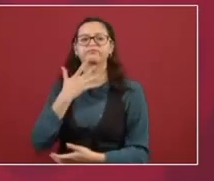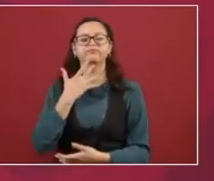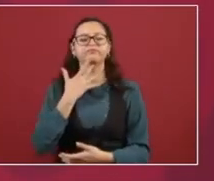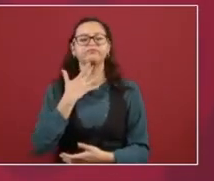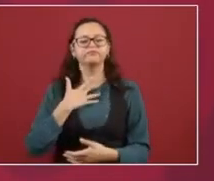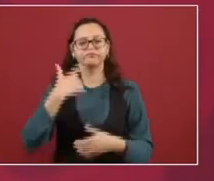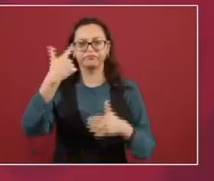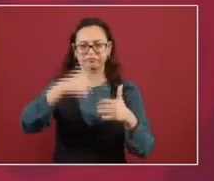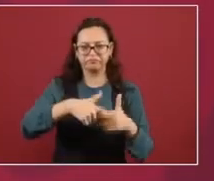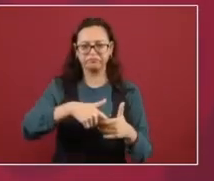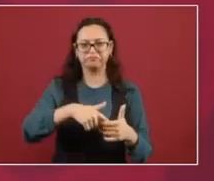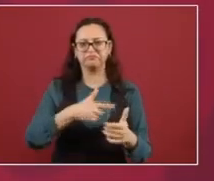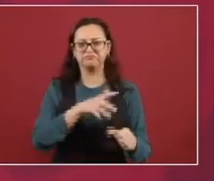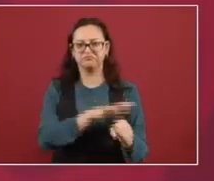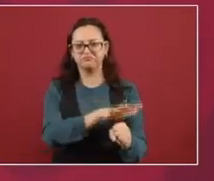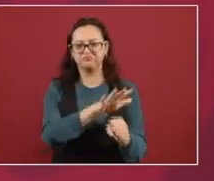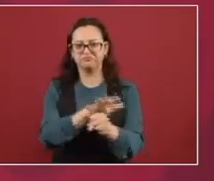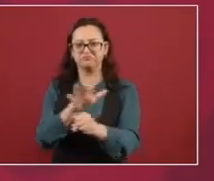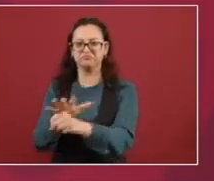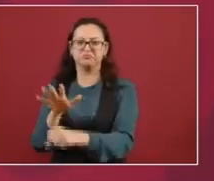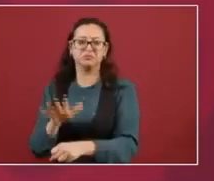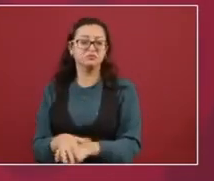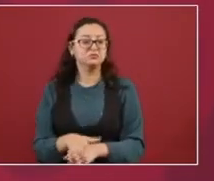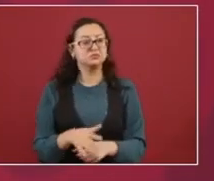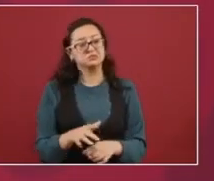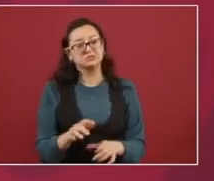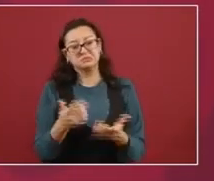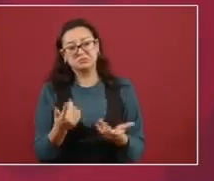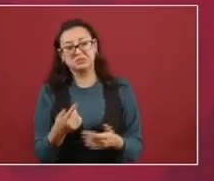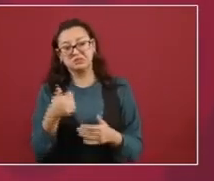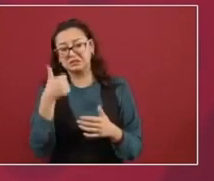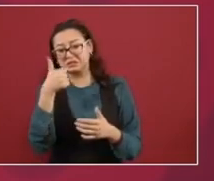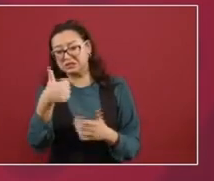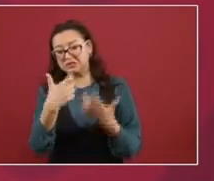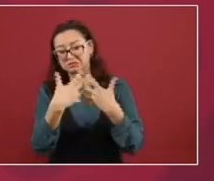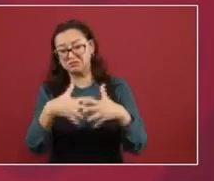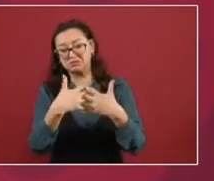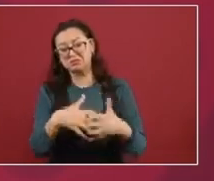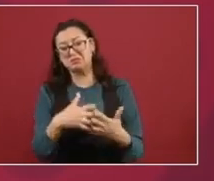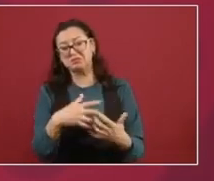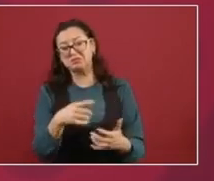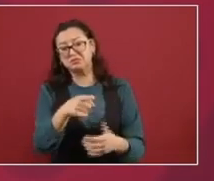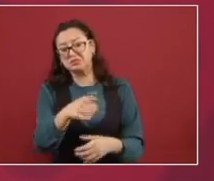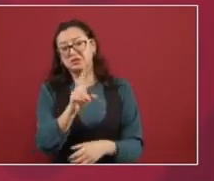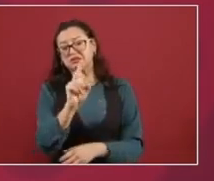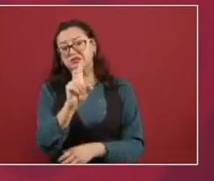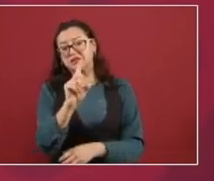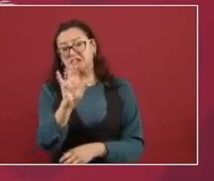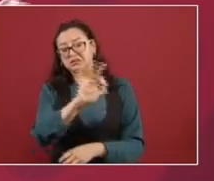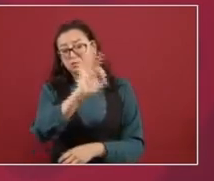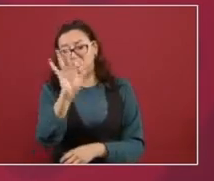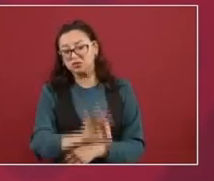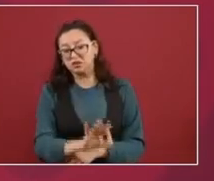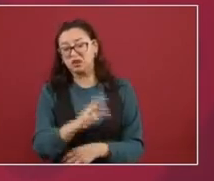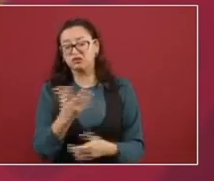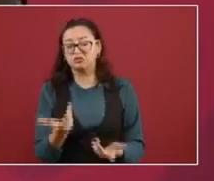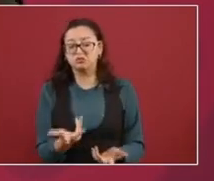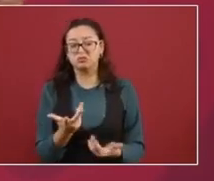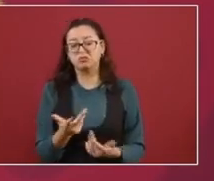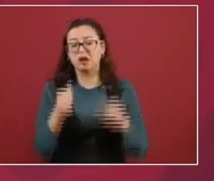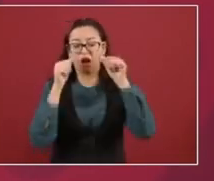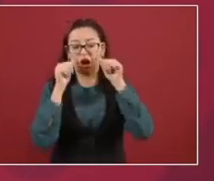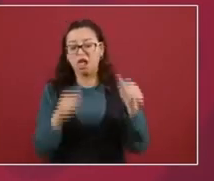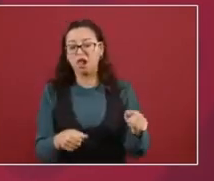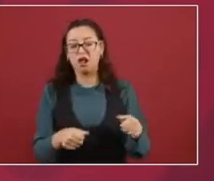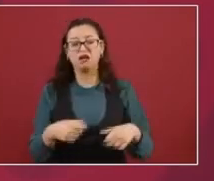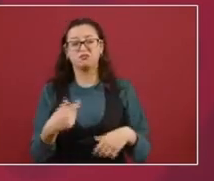Están operando al 30% de su capacidad por el descuido, por el abandono, por la